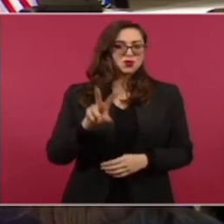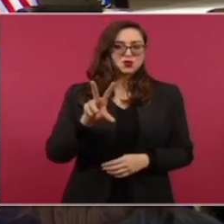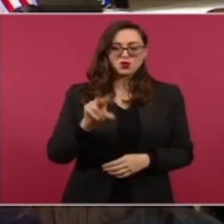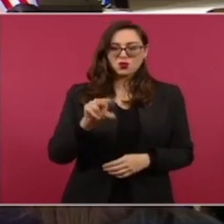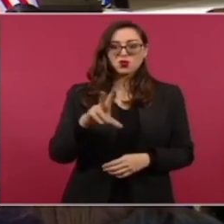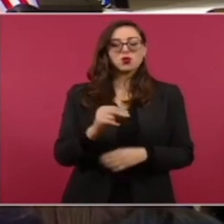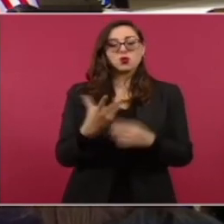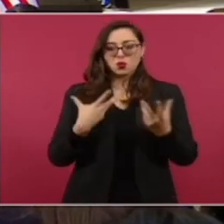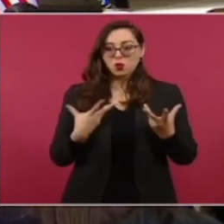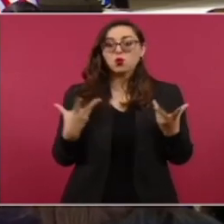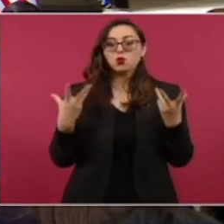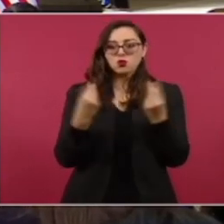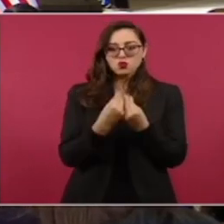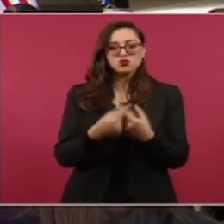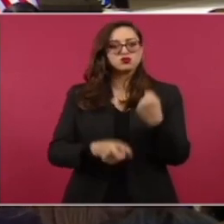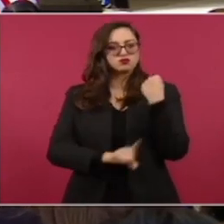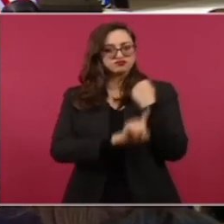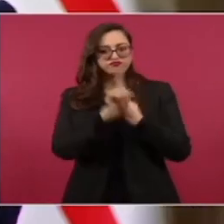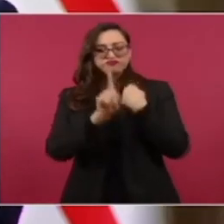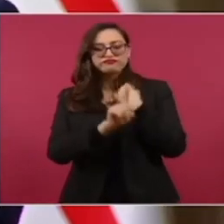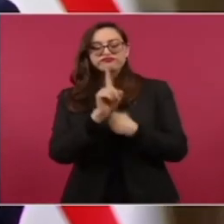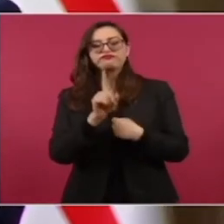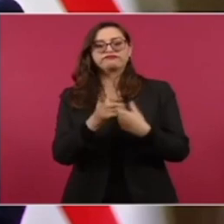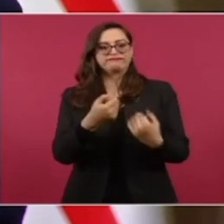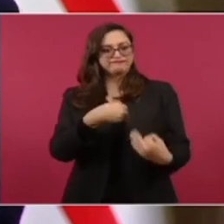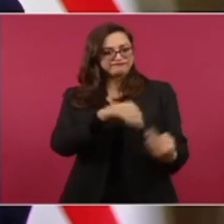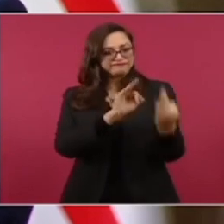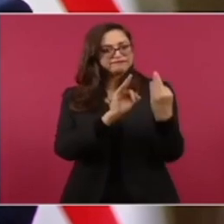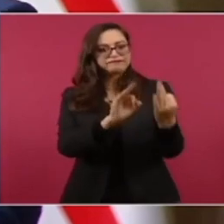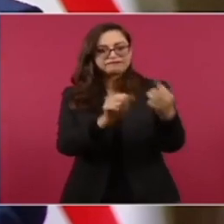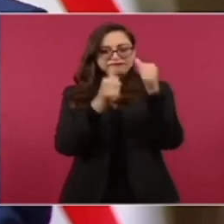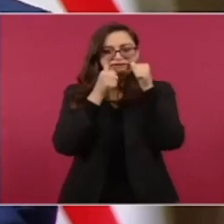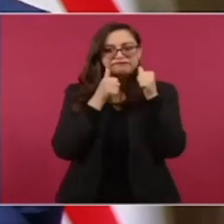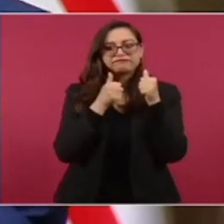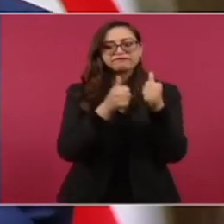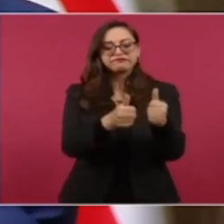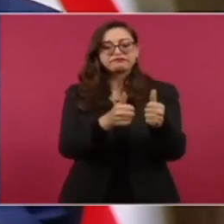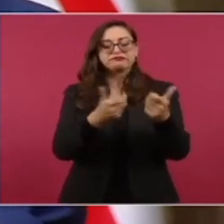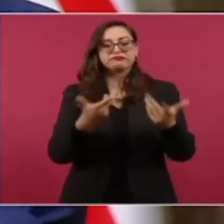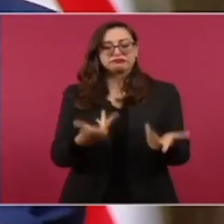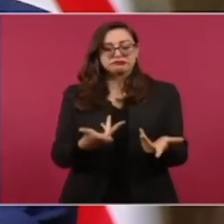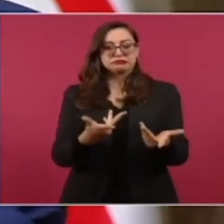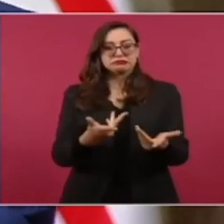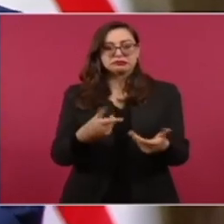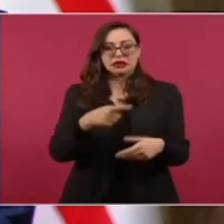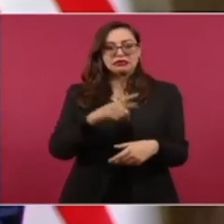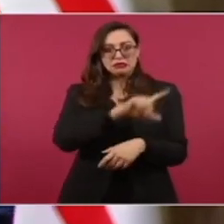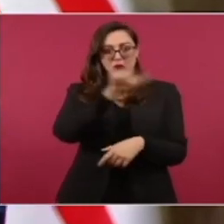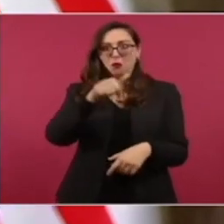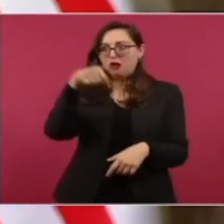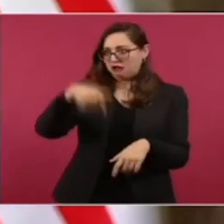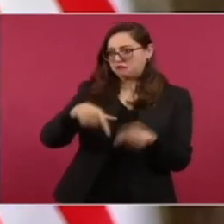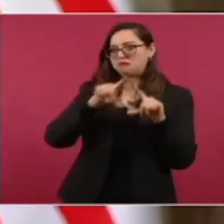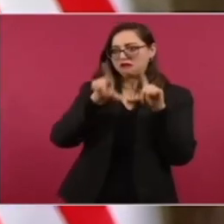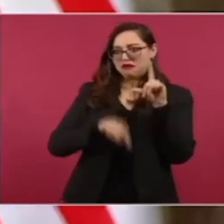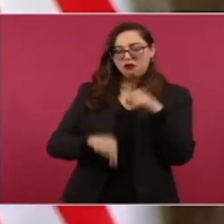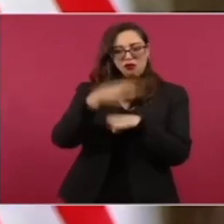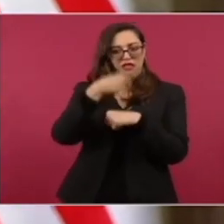este problema, este flagelo, lo vamos a padecer nosotros